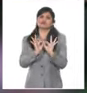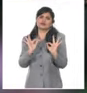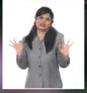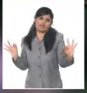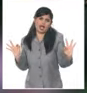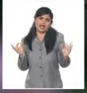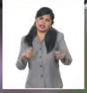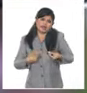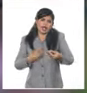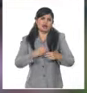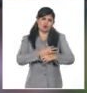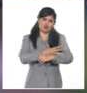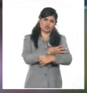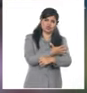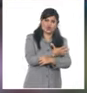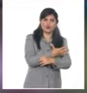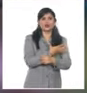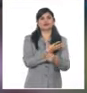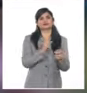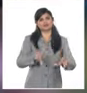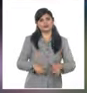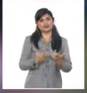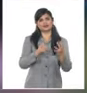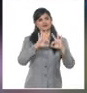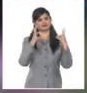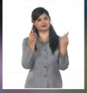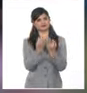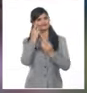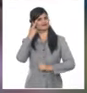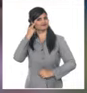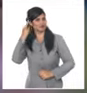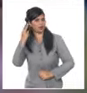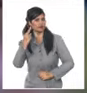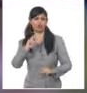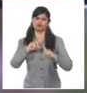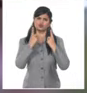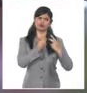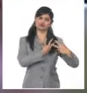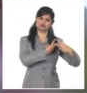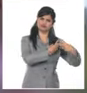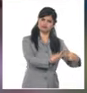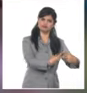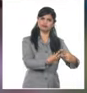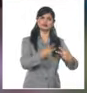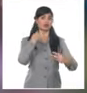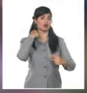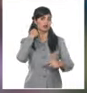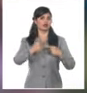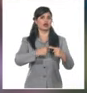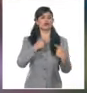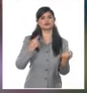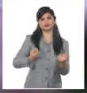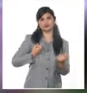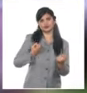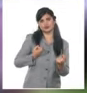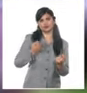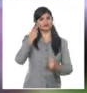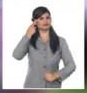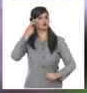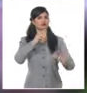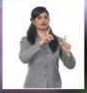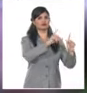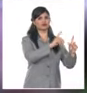emocional en cada familia se rinde homenaje a sus héroes la gente mira las fotos